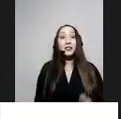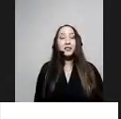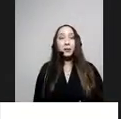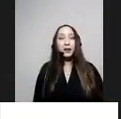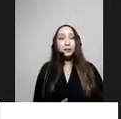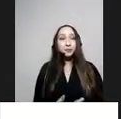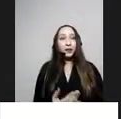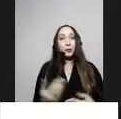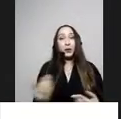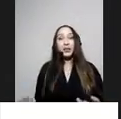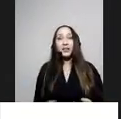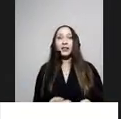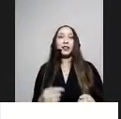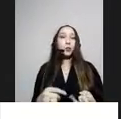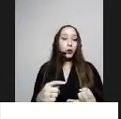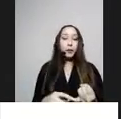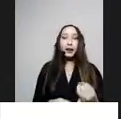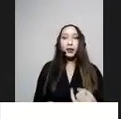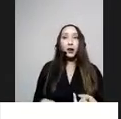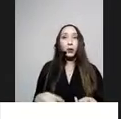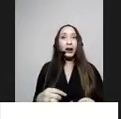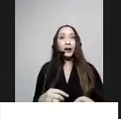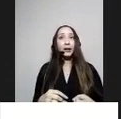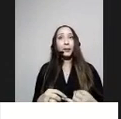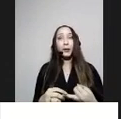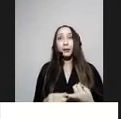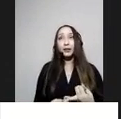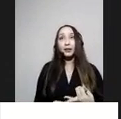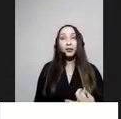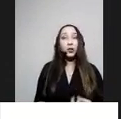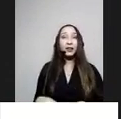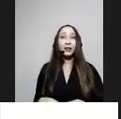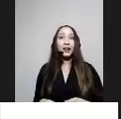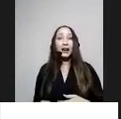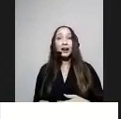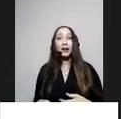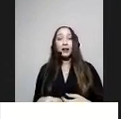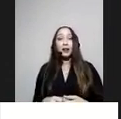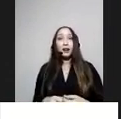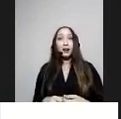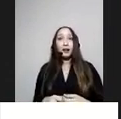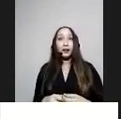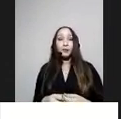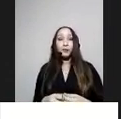esa enfermedad puede manifestarse como problemas cardiovasculares, problemas de tensión arterial,